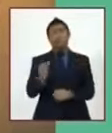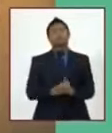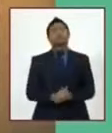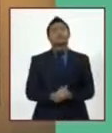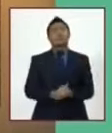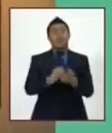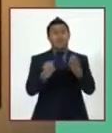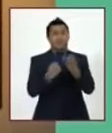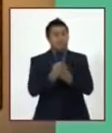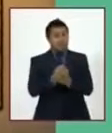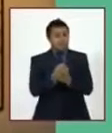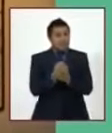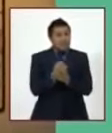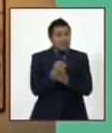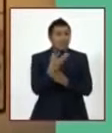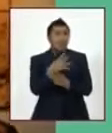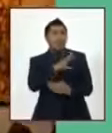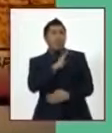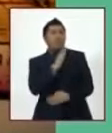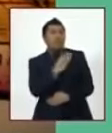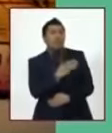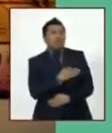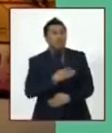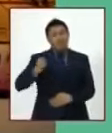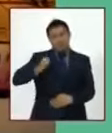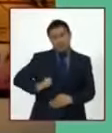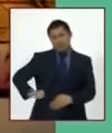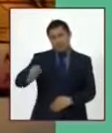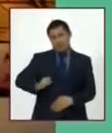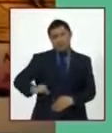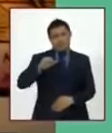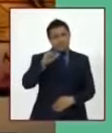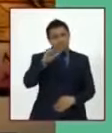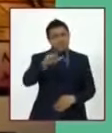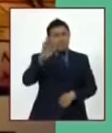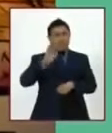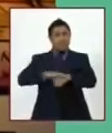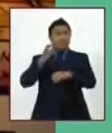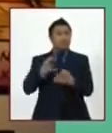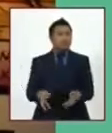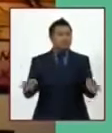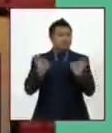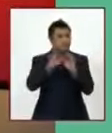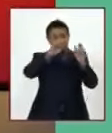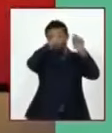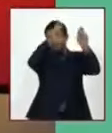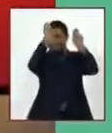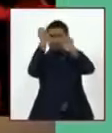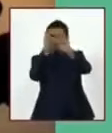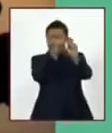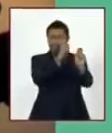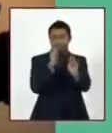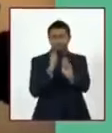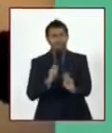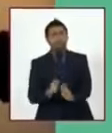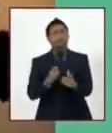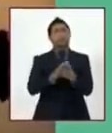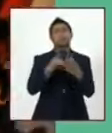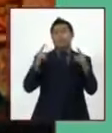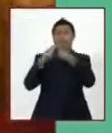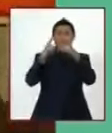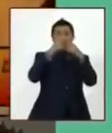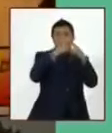a Nueva España durante el siglo XVI y fue el predilecto principalmente en arquitectura religiosa, pintura y escultura